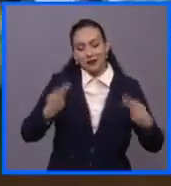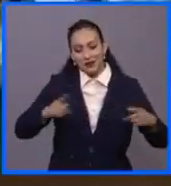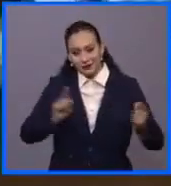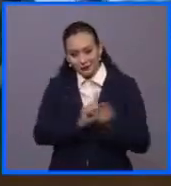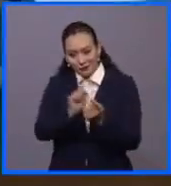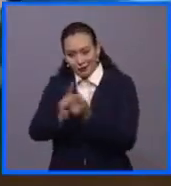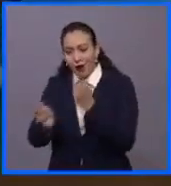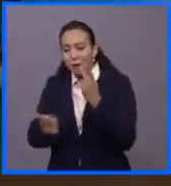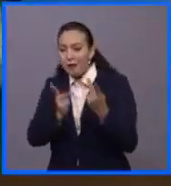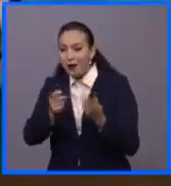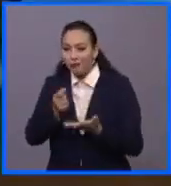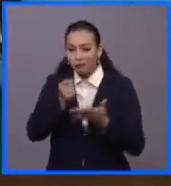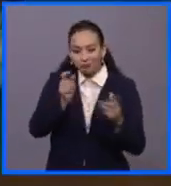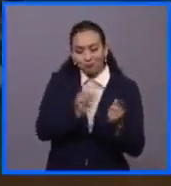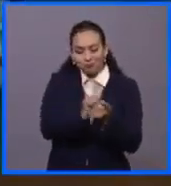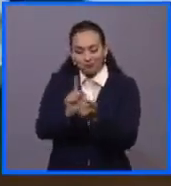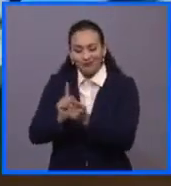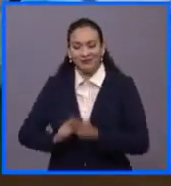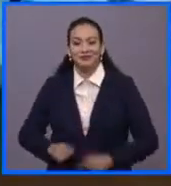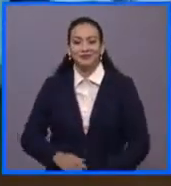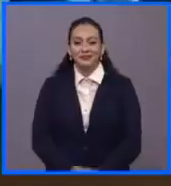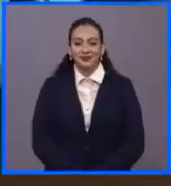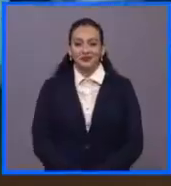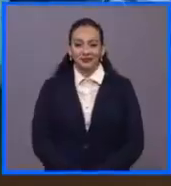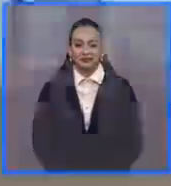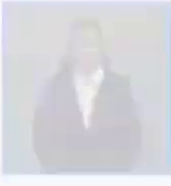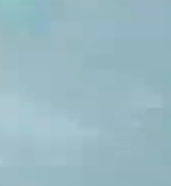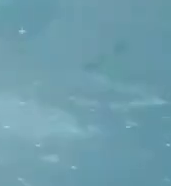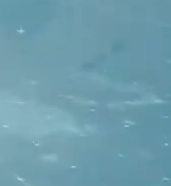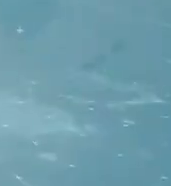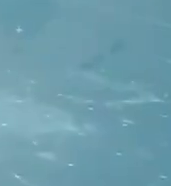en la capital del país.